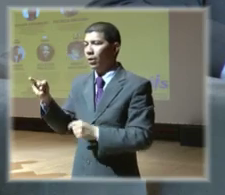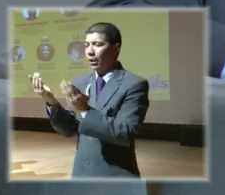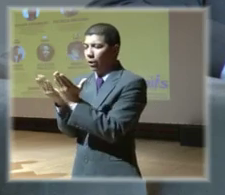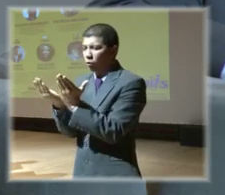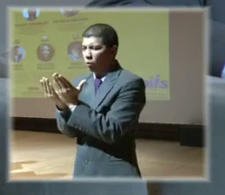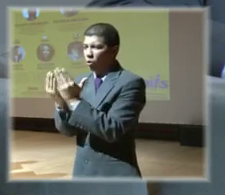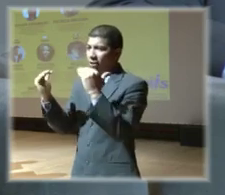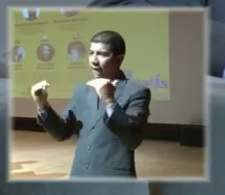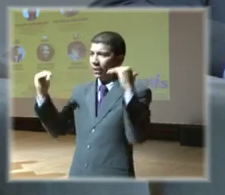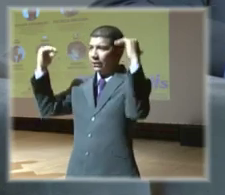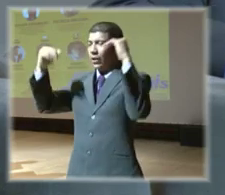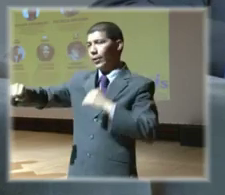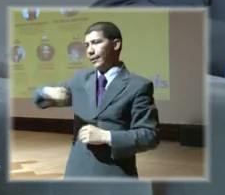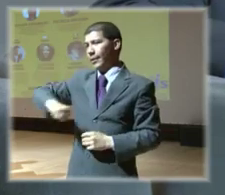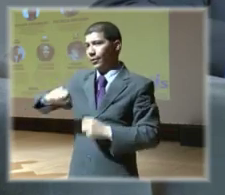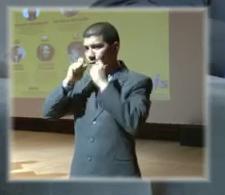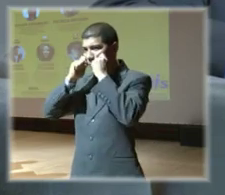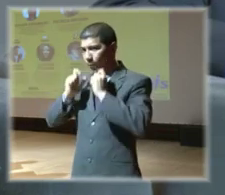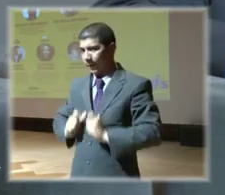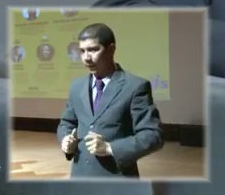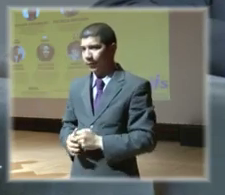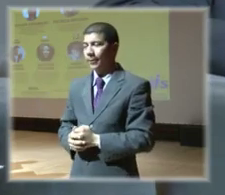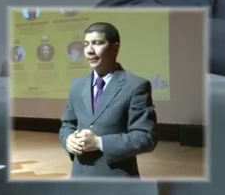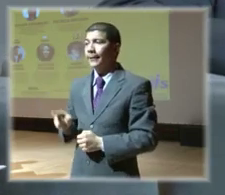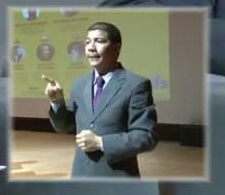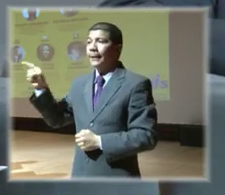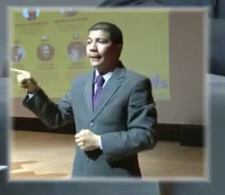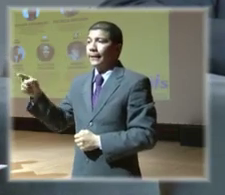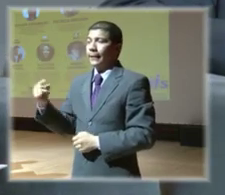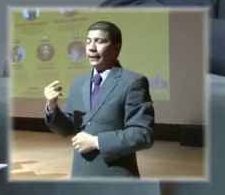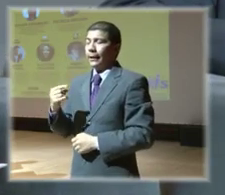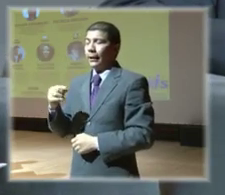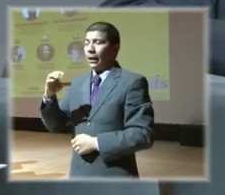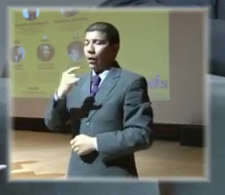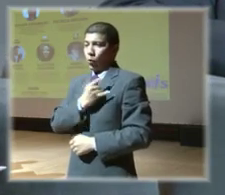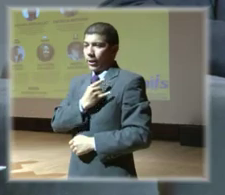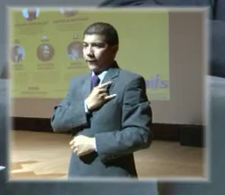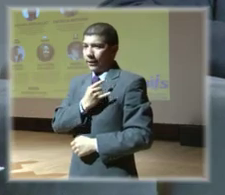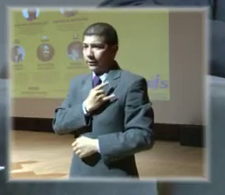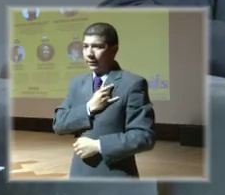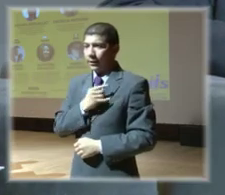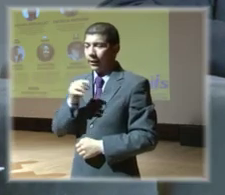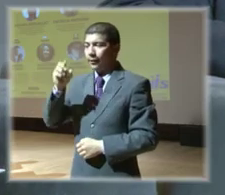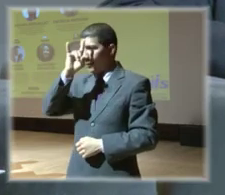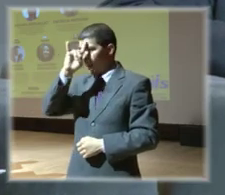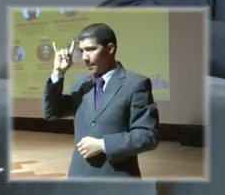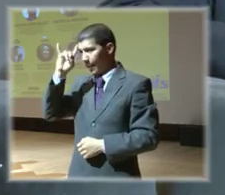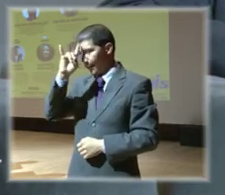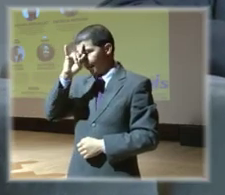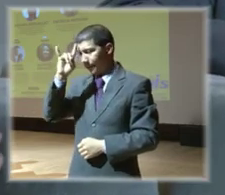Humanos, candidato a doctor del Instituto de Derechos Humanos Bartolomé de las Casas de la Universidad Carlos III de Madrid.